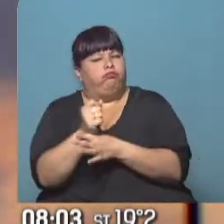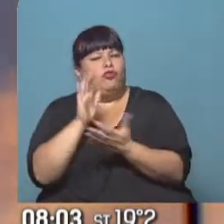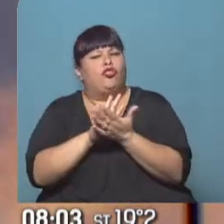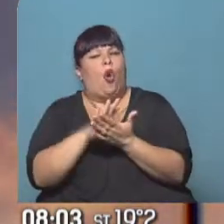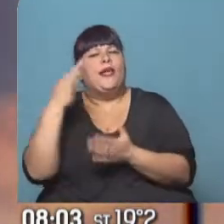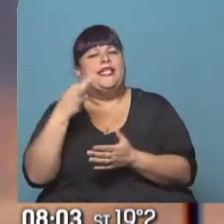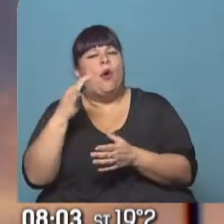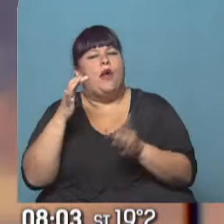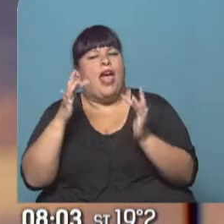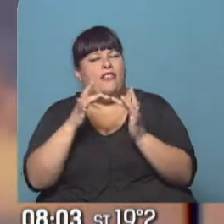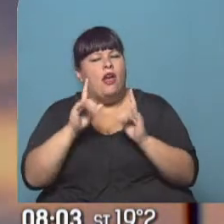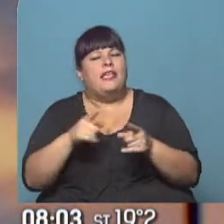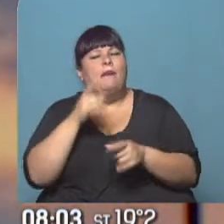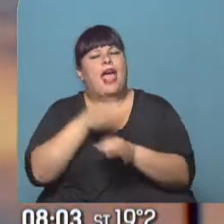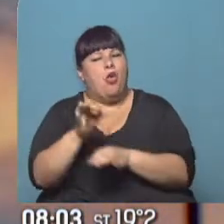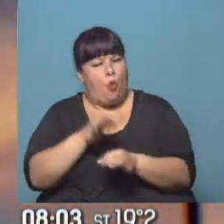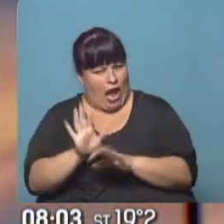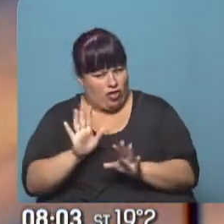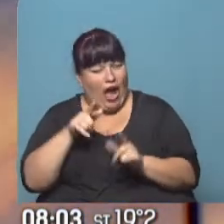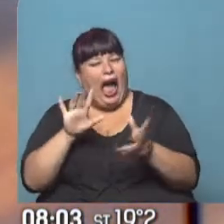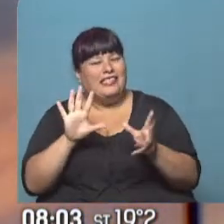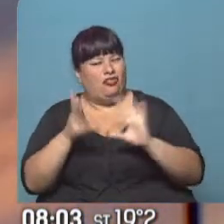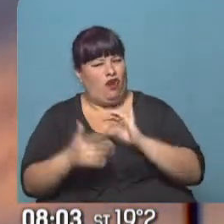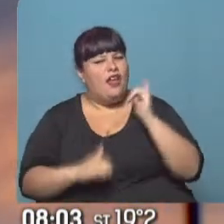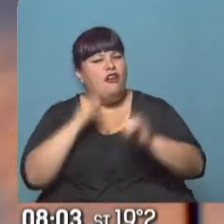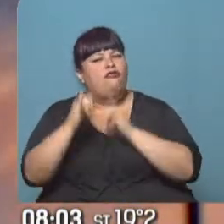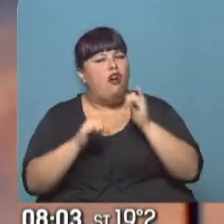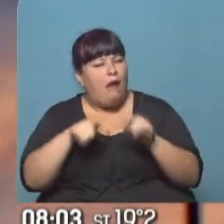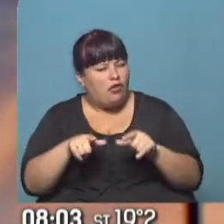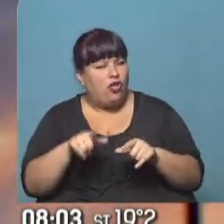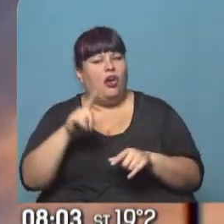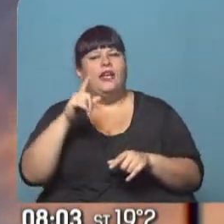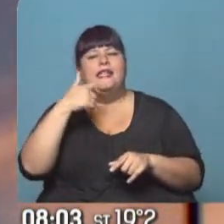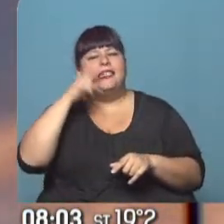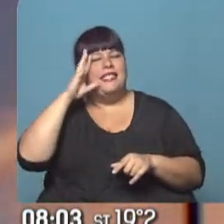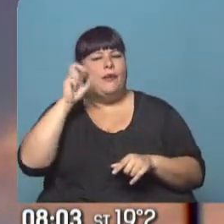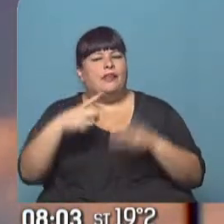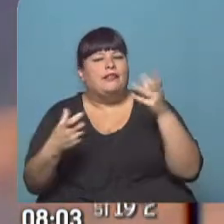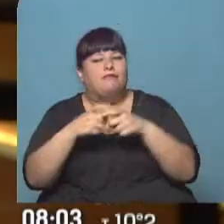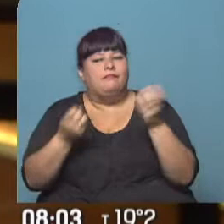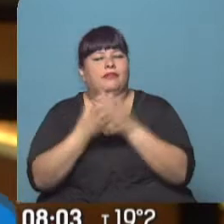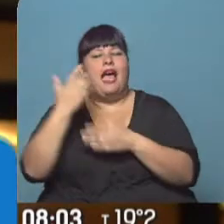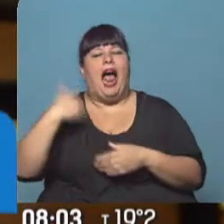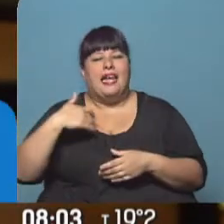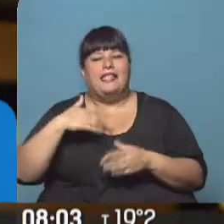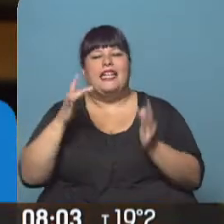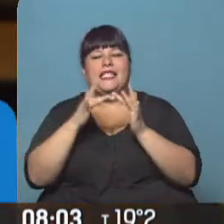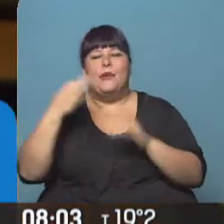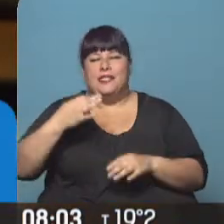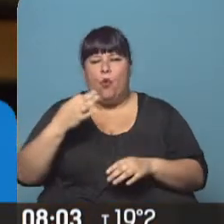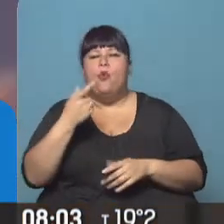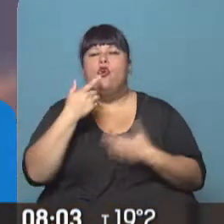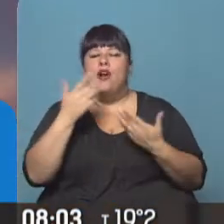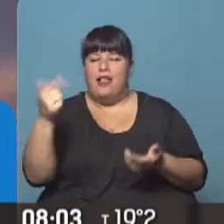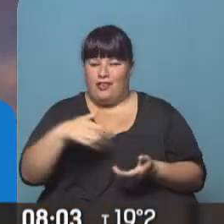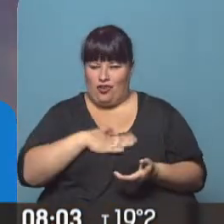seguridad informática y también en educación, porque de eso se trata, de hablar del tema. Sebastián Bornik es miembro fundador de Argentina Cibersegura. Seba, un gusto